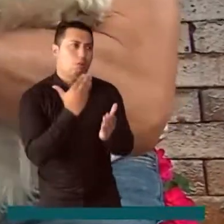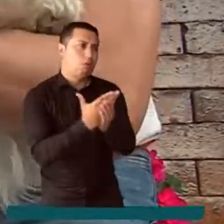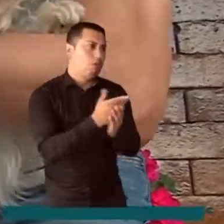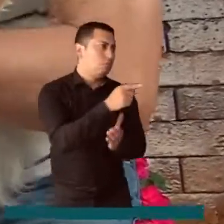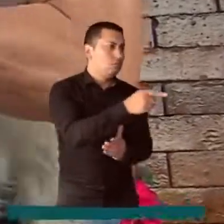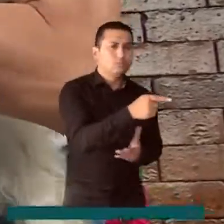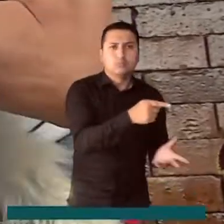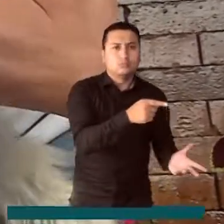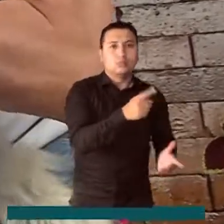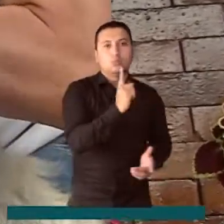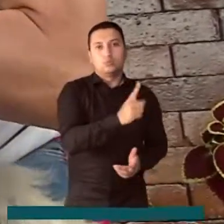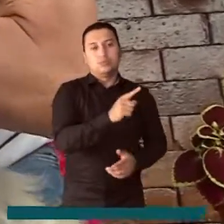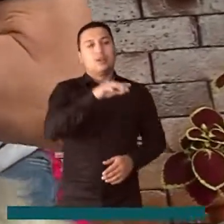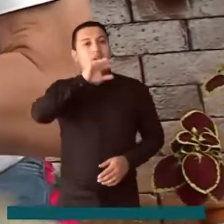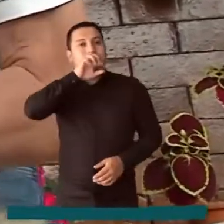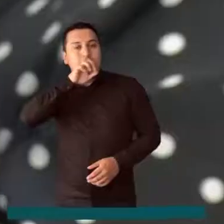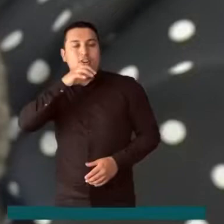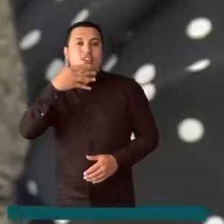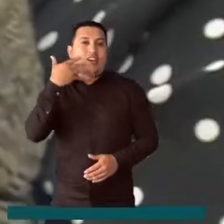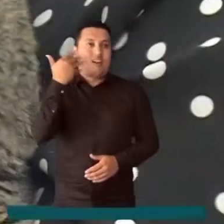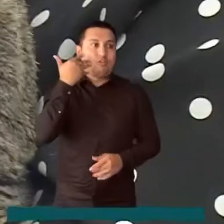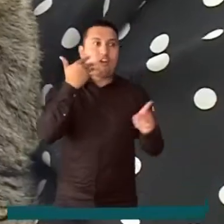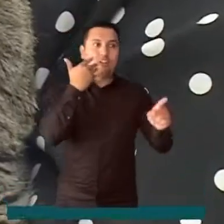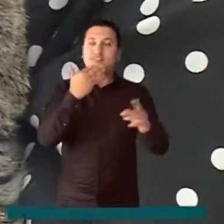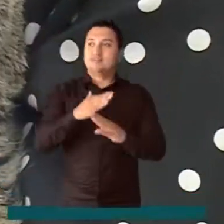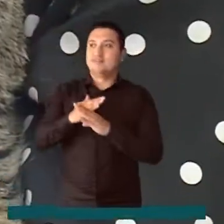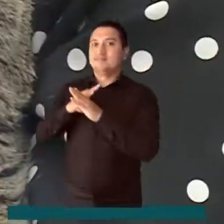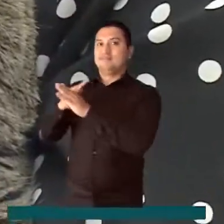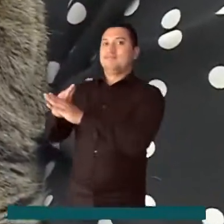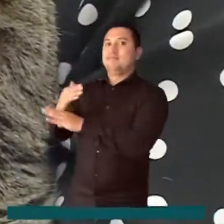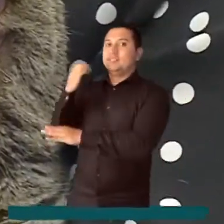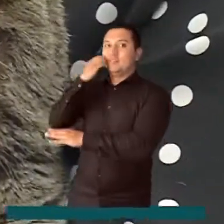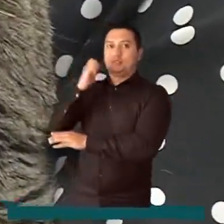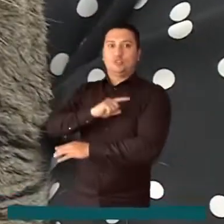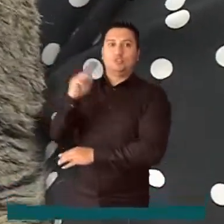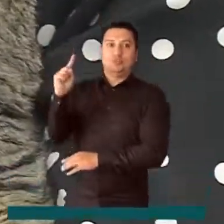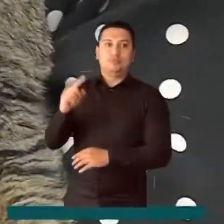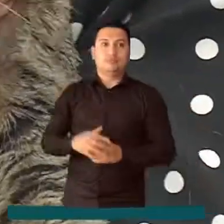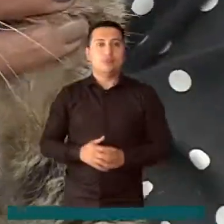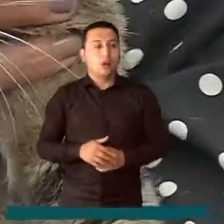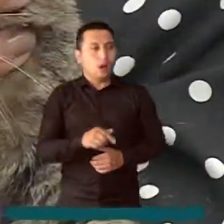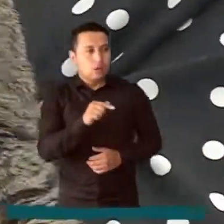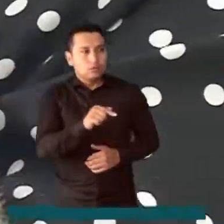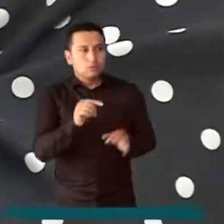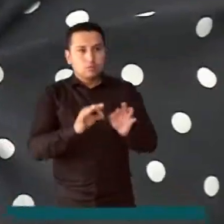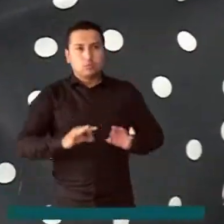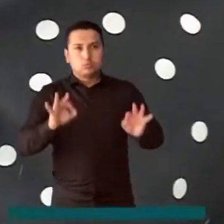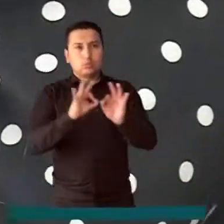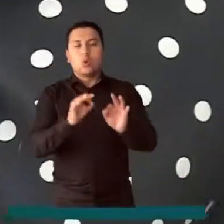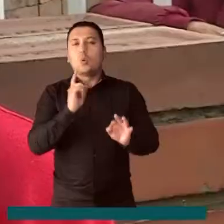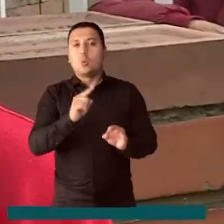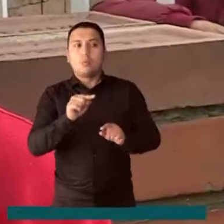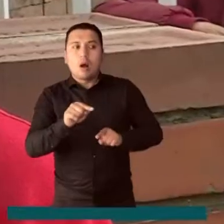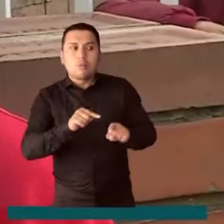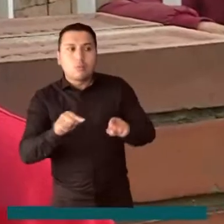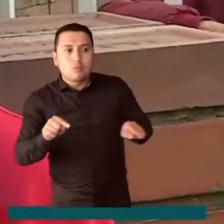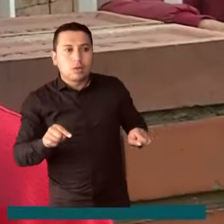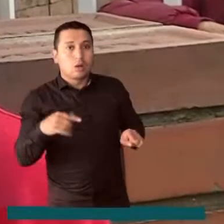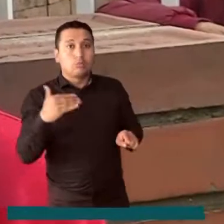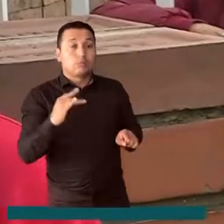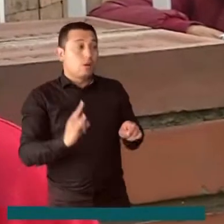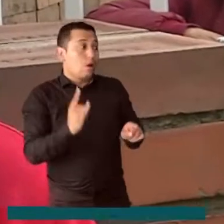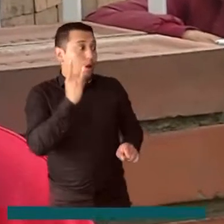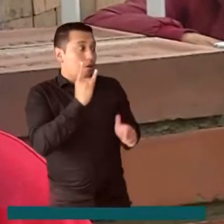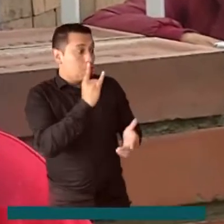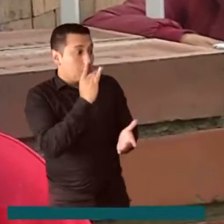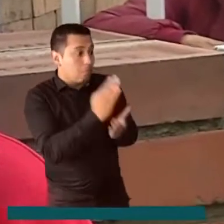esta jornada que permitió que perros y gatos estén protegidos contra esta enfermedad. Es muy importante porque ellas a cualquier momento